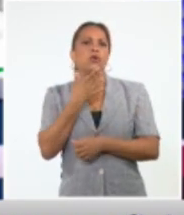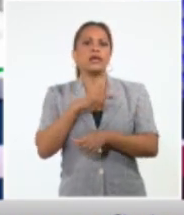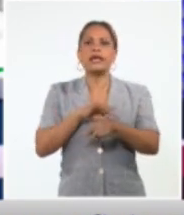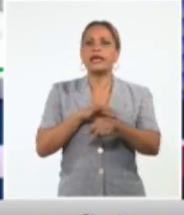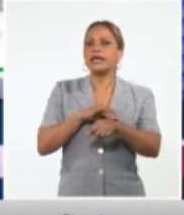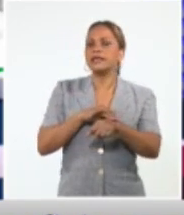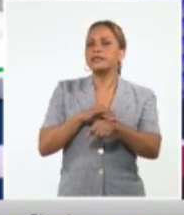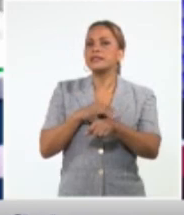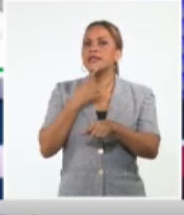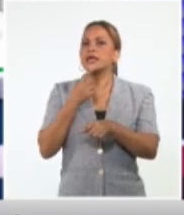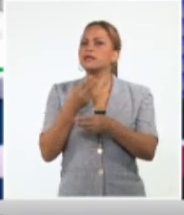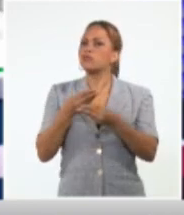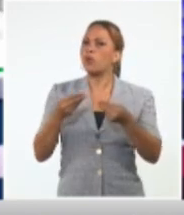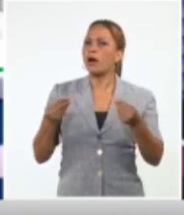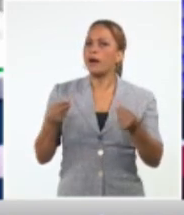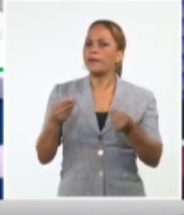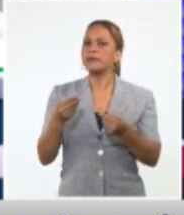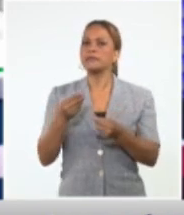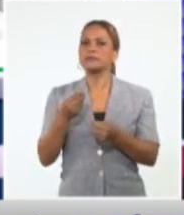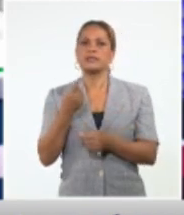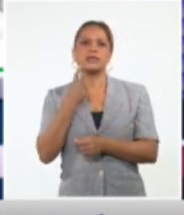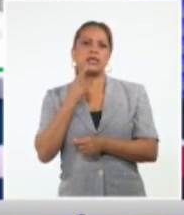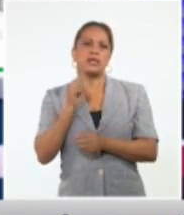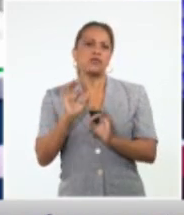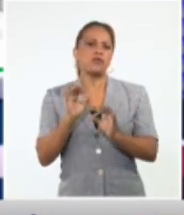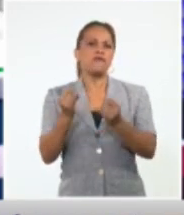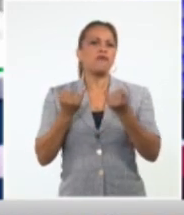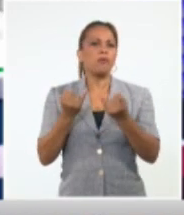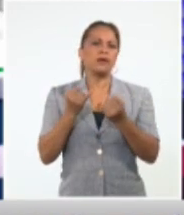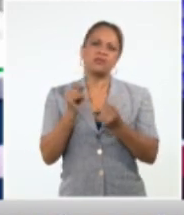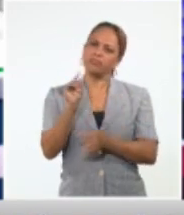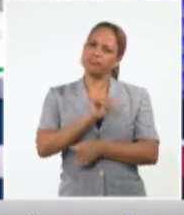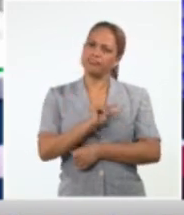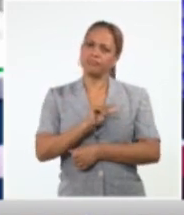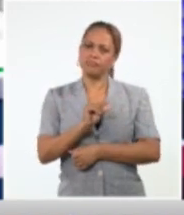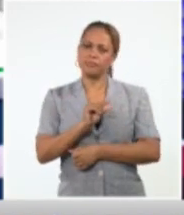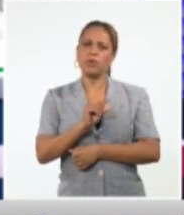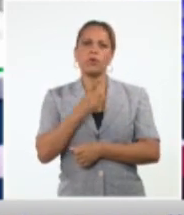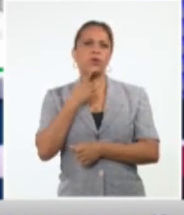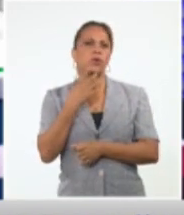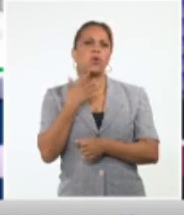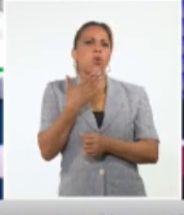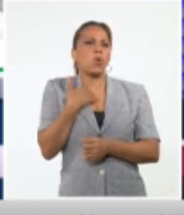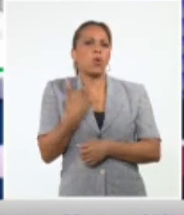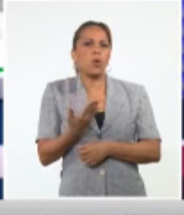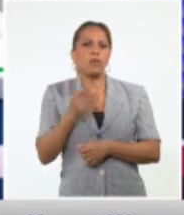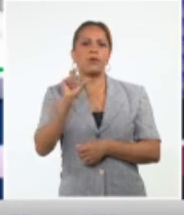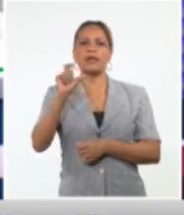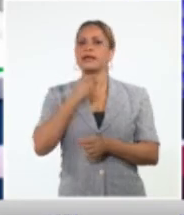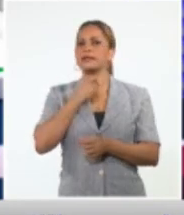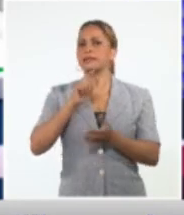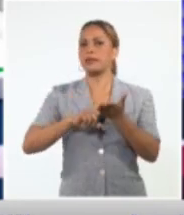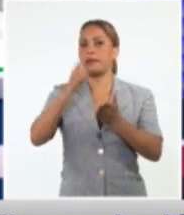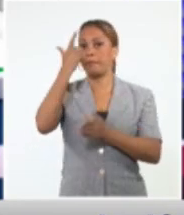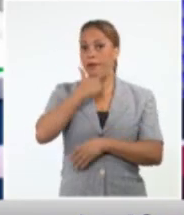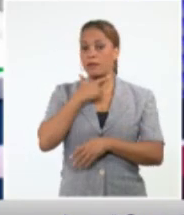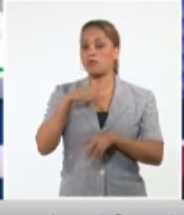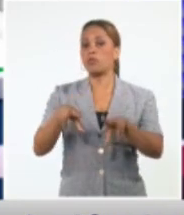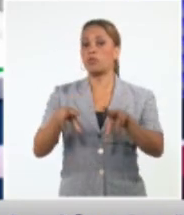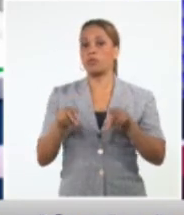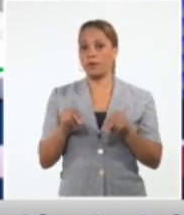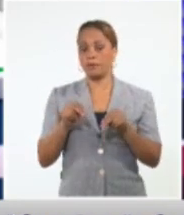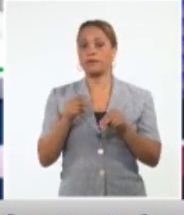leves. Todavía se tiene una información muy preliminar sobre la circulación de esta variante genética, aunque algunas naciones